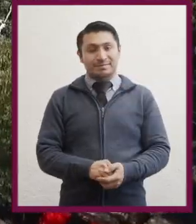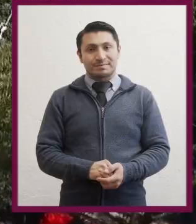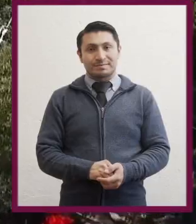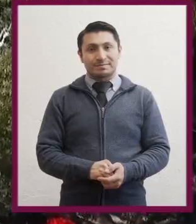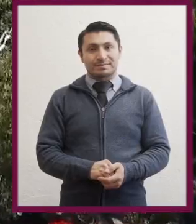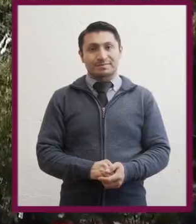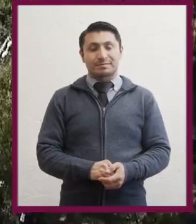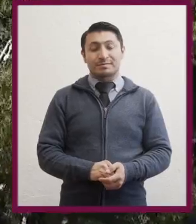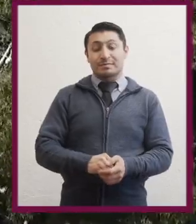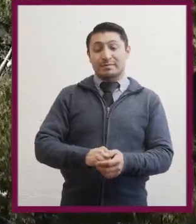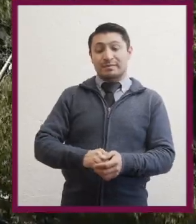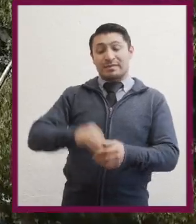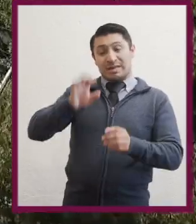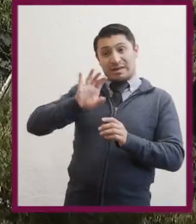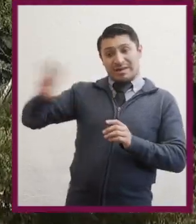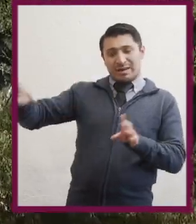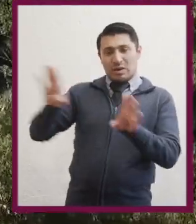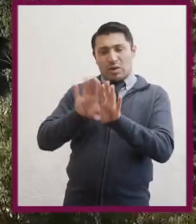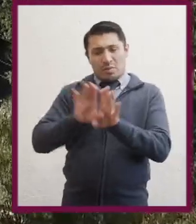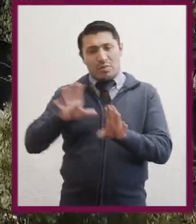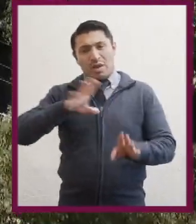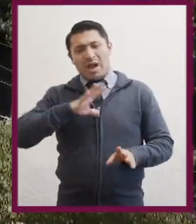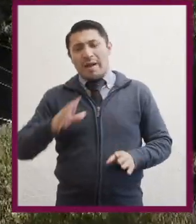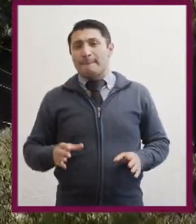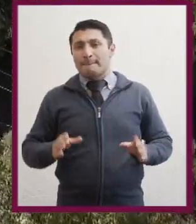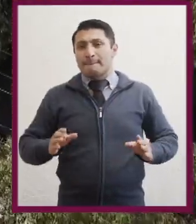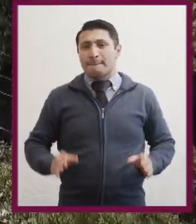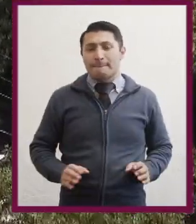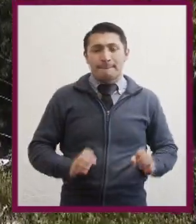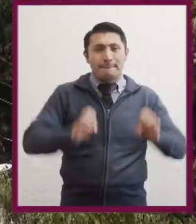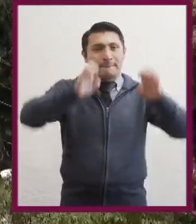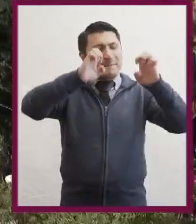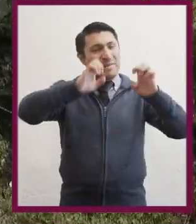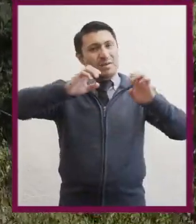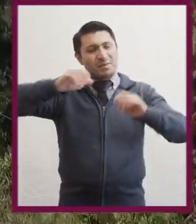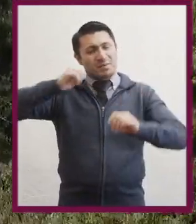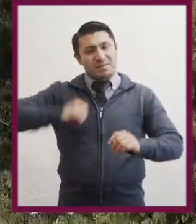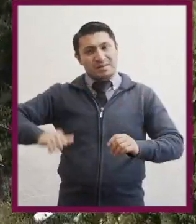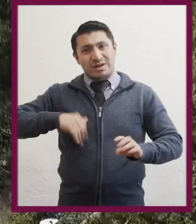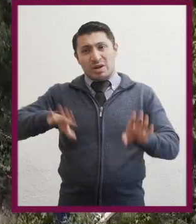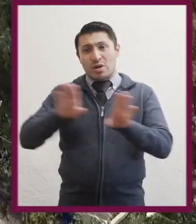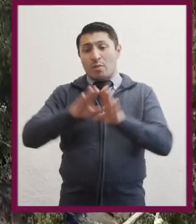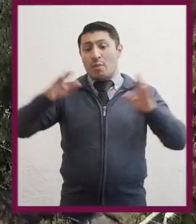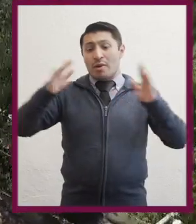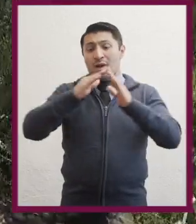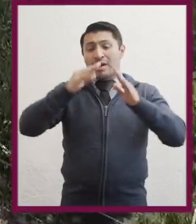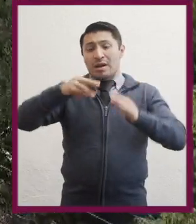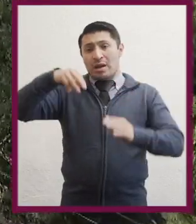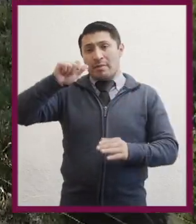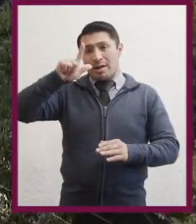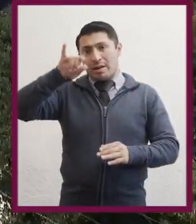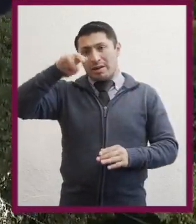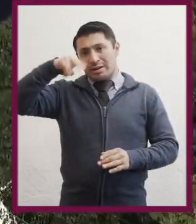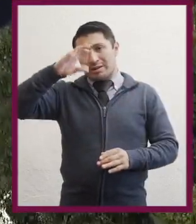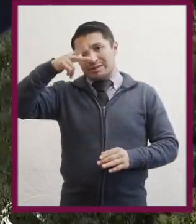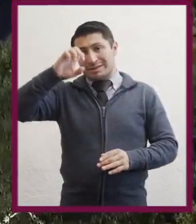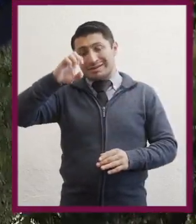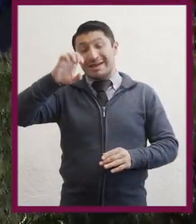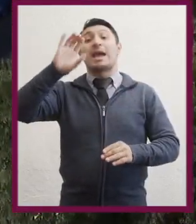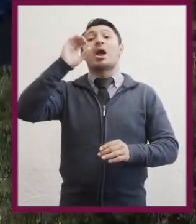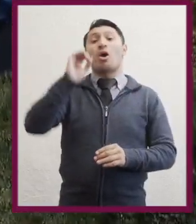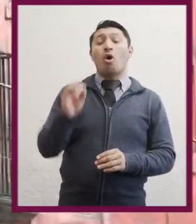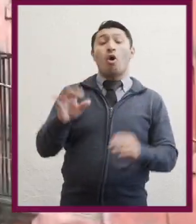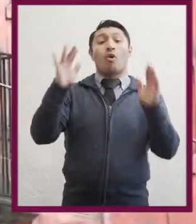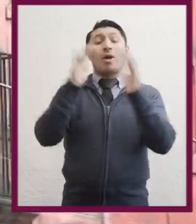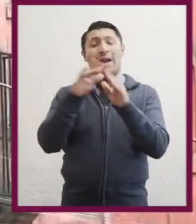Al poniente de la Plaza de la Conchita sobrevive un inmueble colonial que ha sido bautizado como la Casa de la Malinche o la Casa